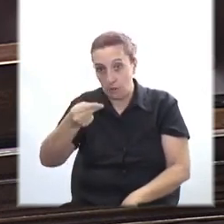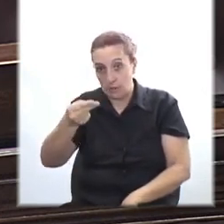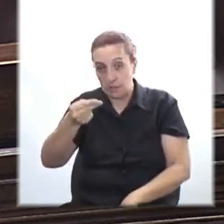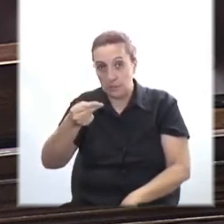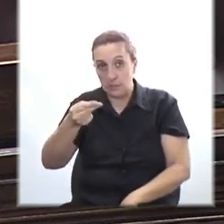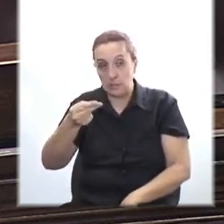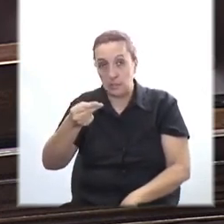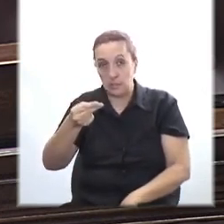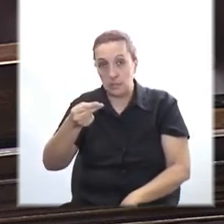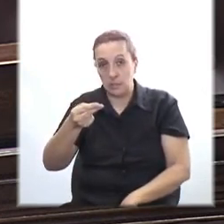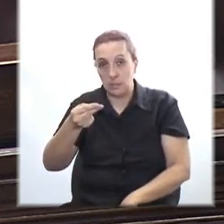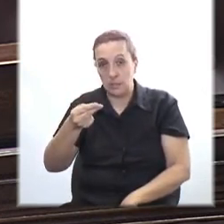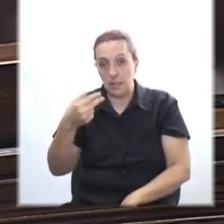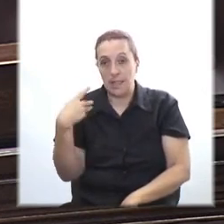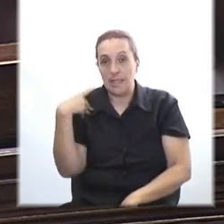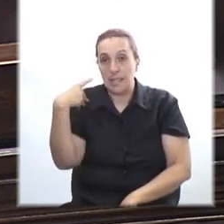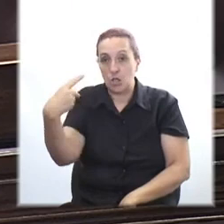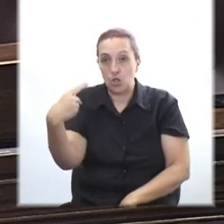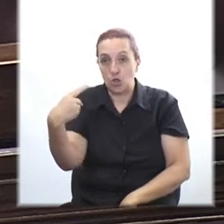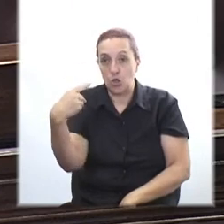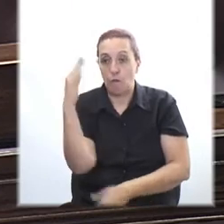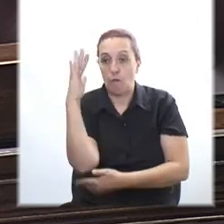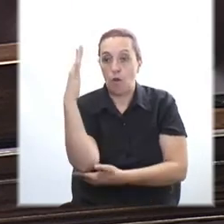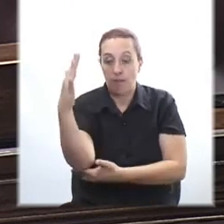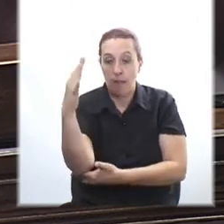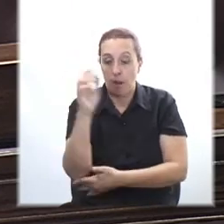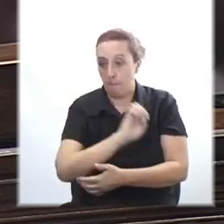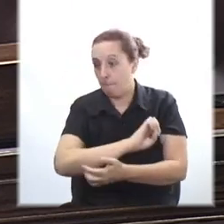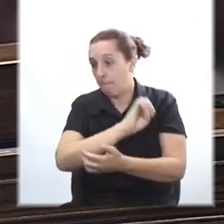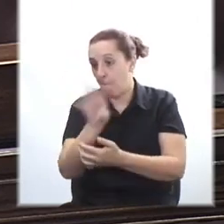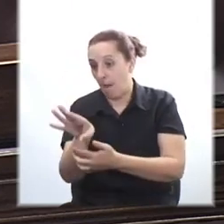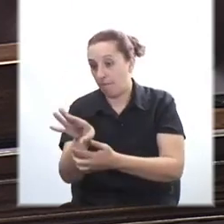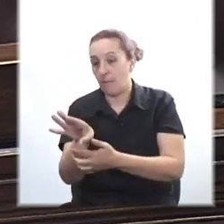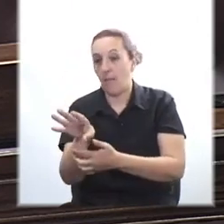que de la Dirección Forestal le manda a la Dirección Nacional